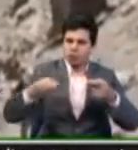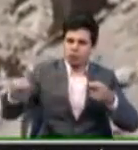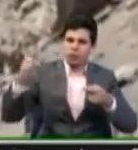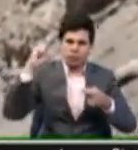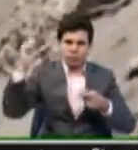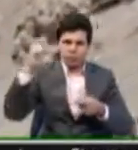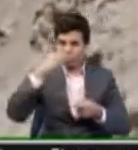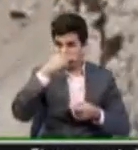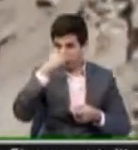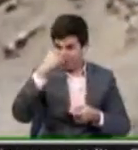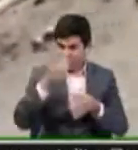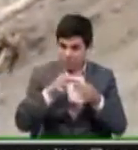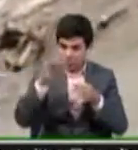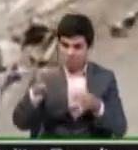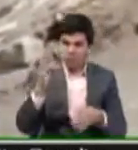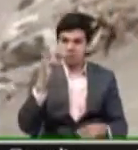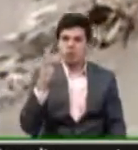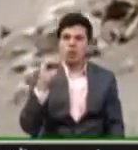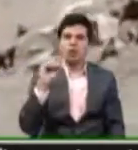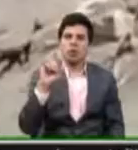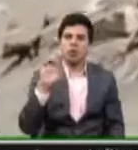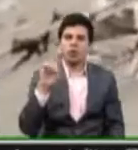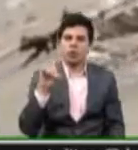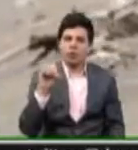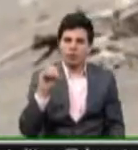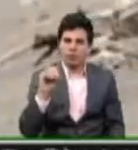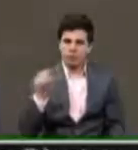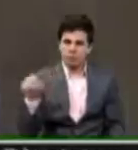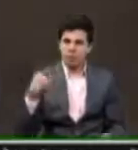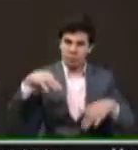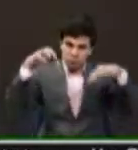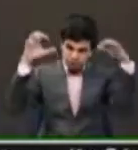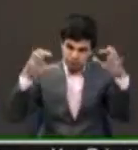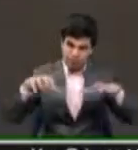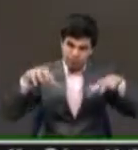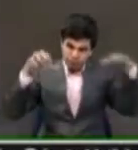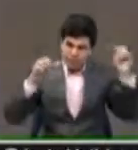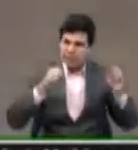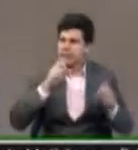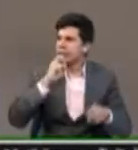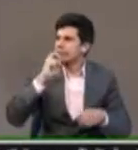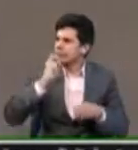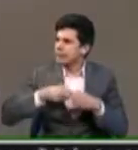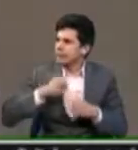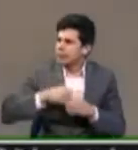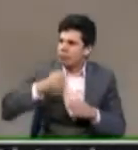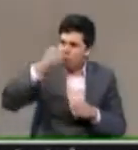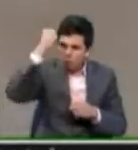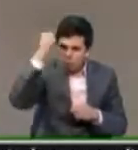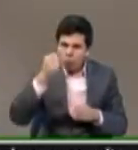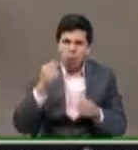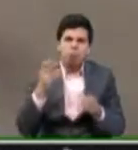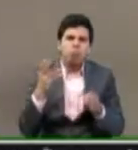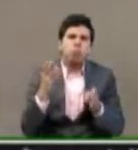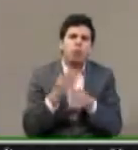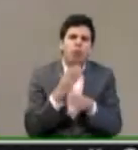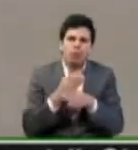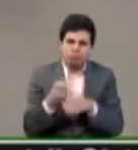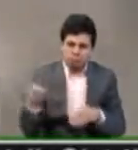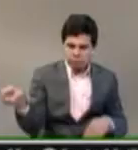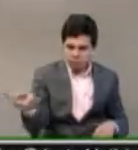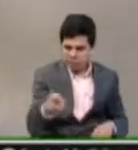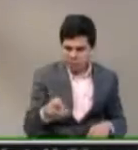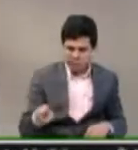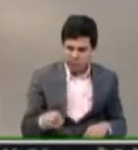a la jurisdicción del municipio de Toledo y allí las lluvias y el invierno ha sido intenso y reactivó esta falla geológica